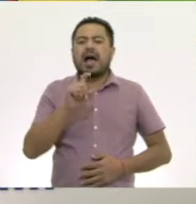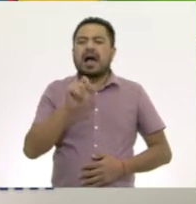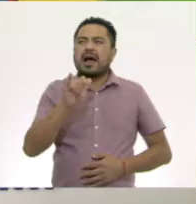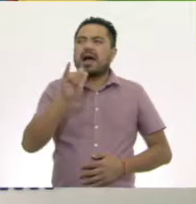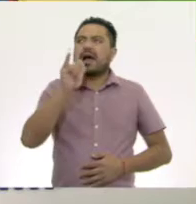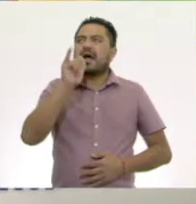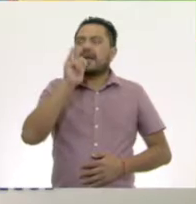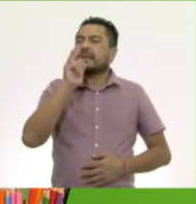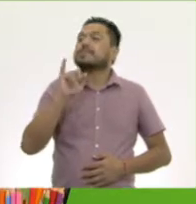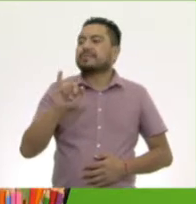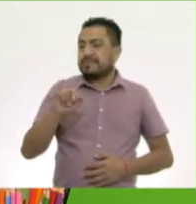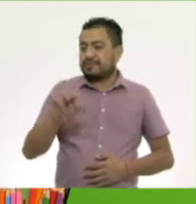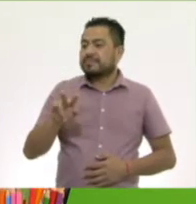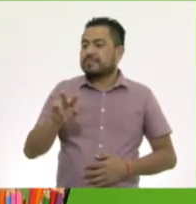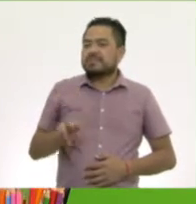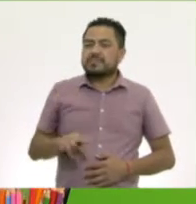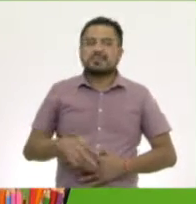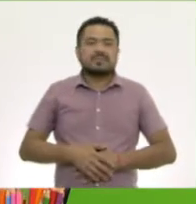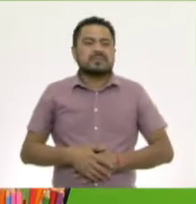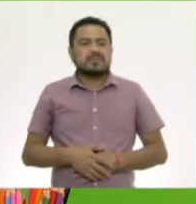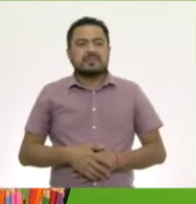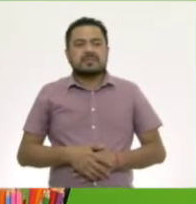O